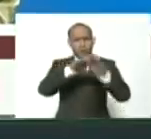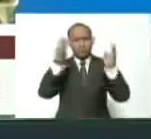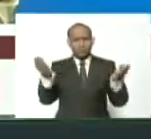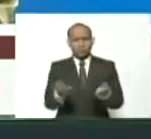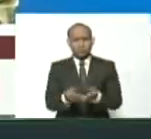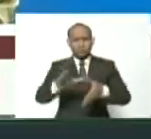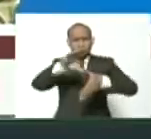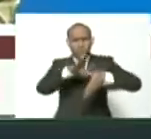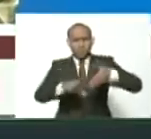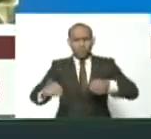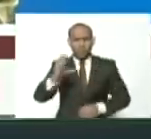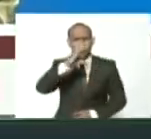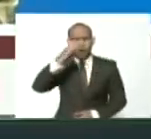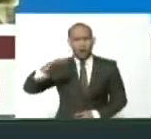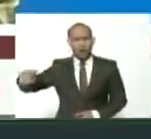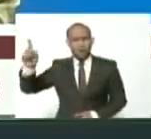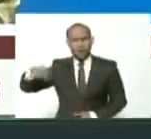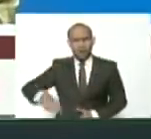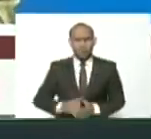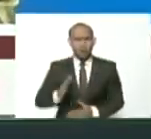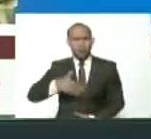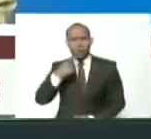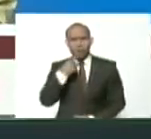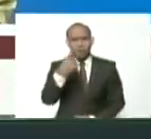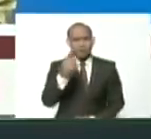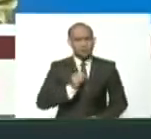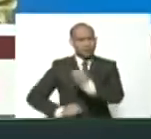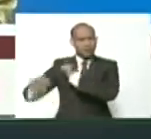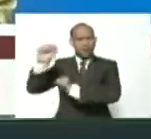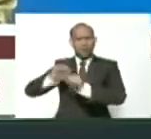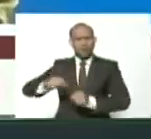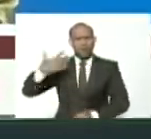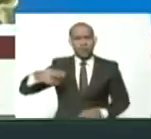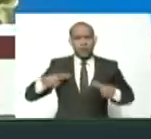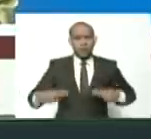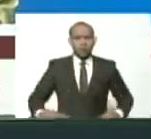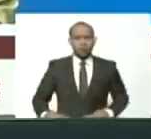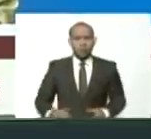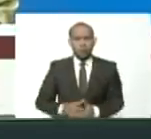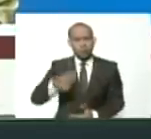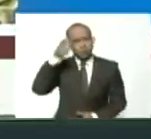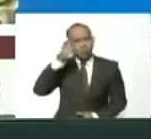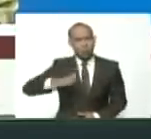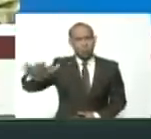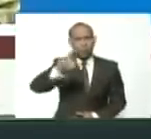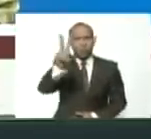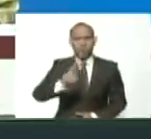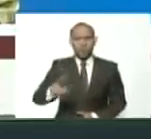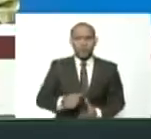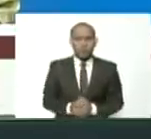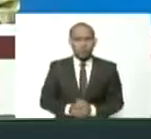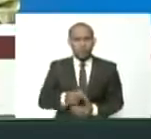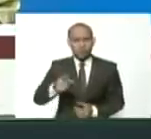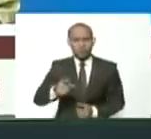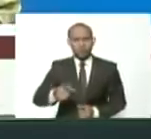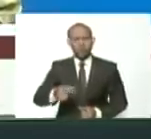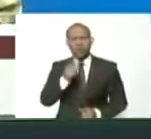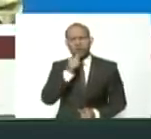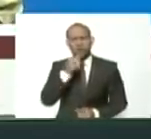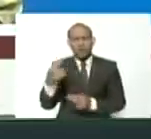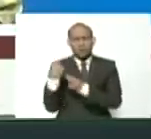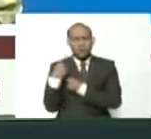Latina y el Caribe, tenemos que decir: defendamos los derechos humanos del pueblo de Venezuela, y eso le corresponde a